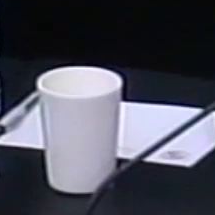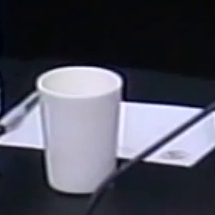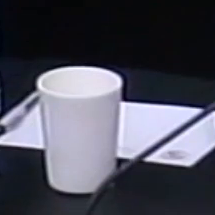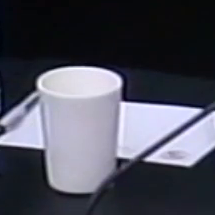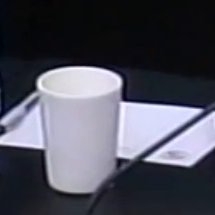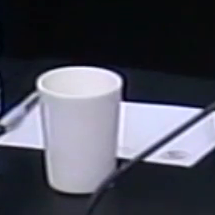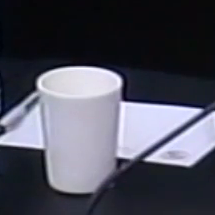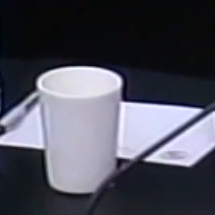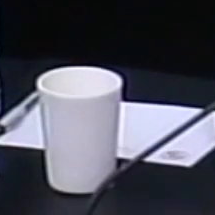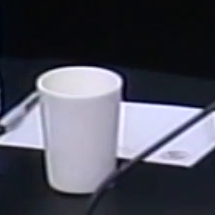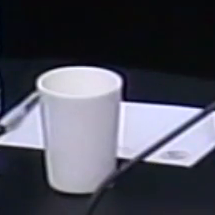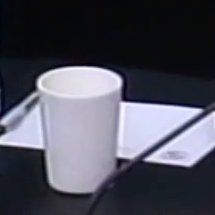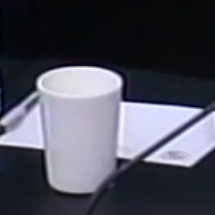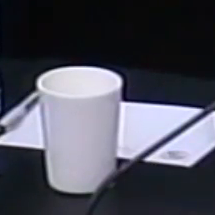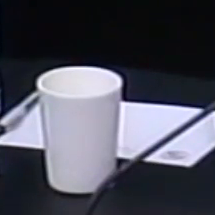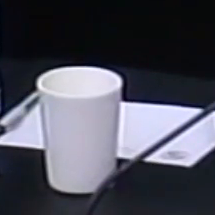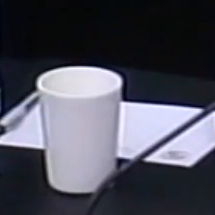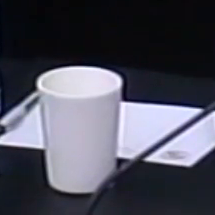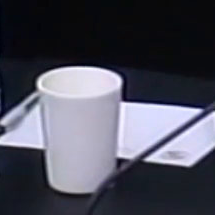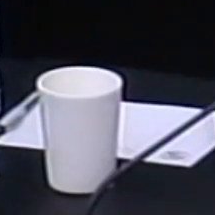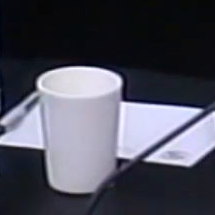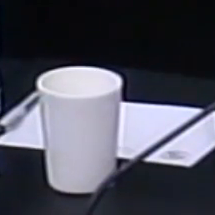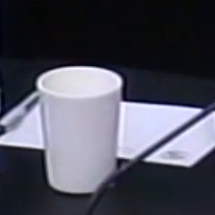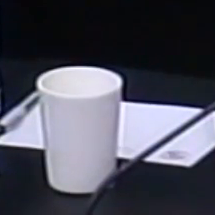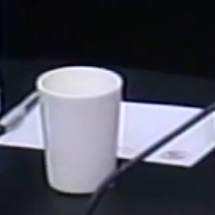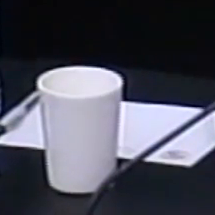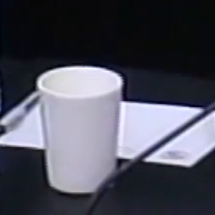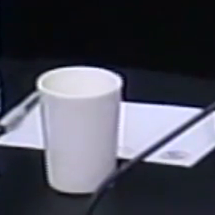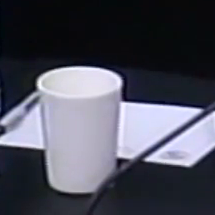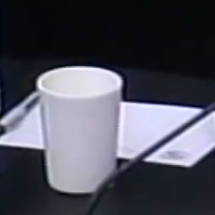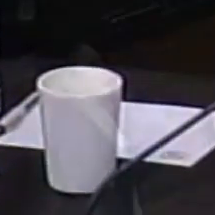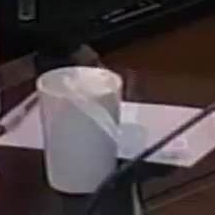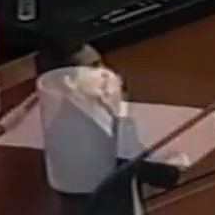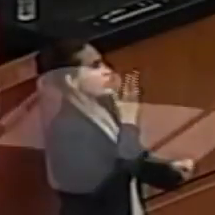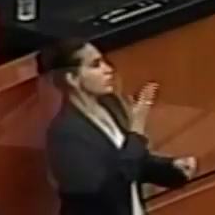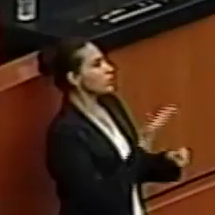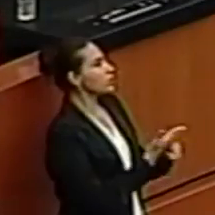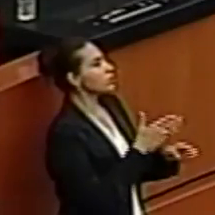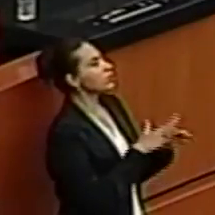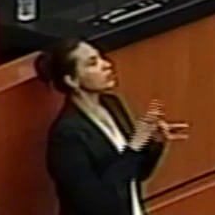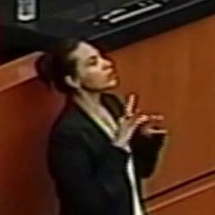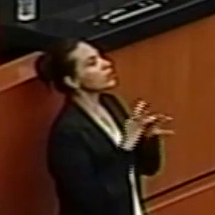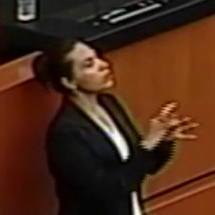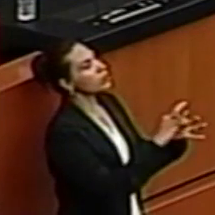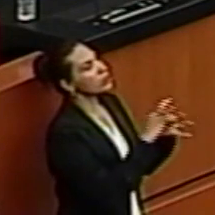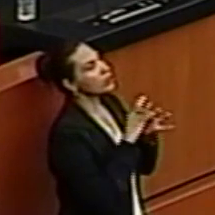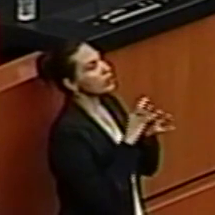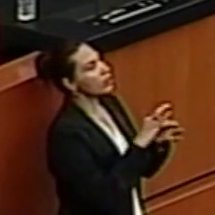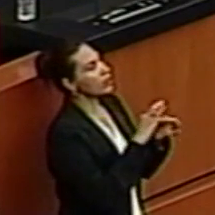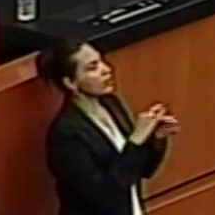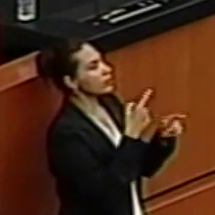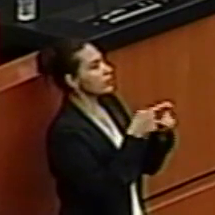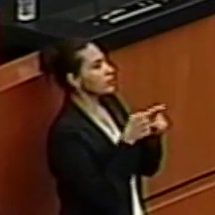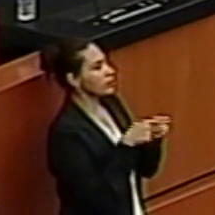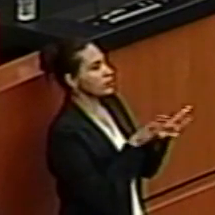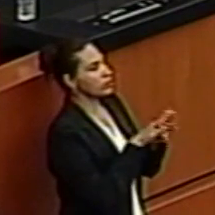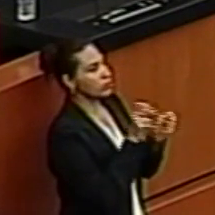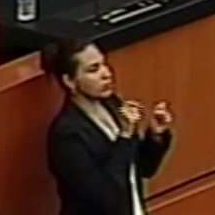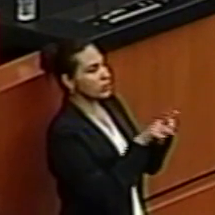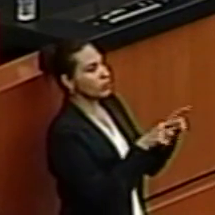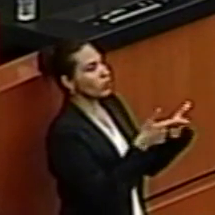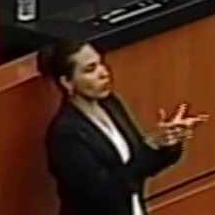vicecoordinadora del Grupo Parlamentario del PRD y responsable de la unidad del área económica del mismo